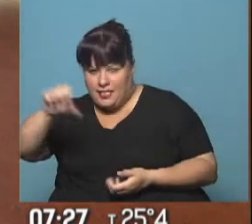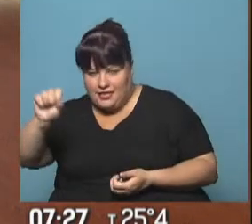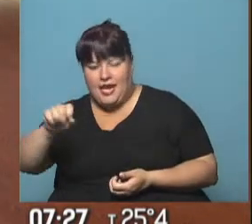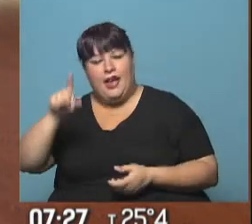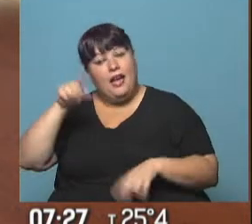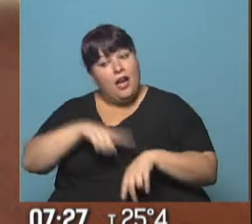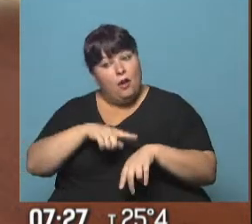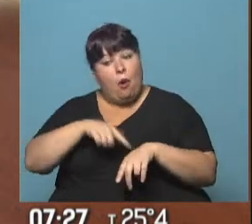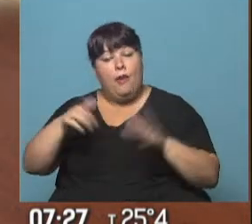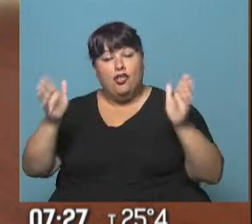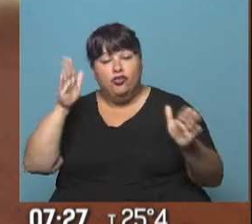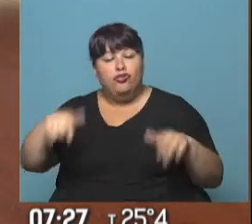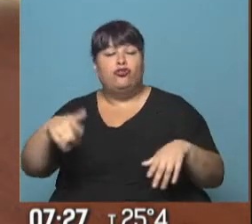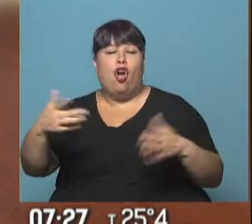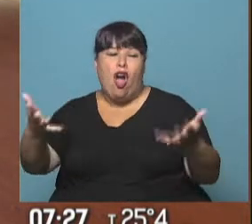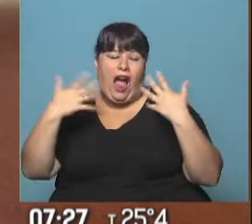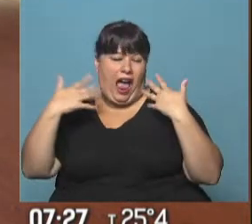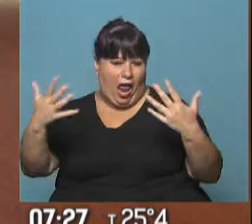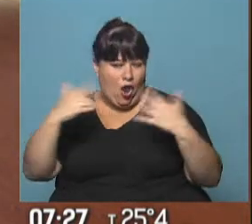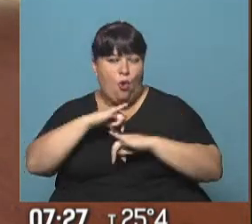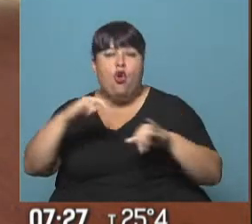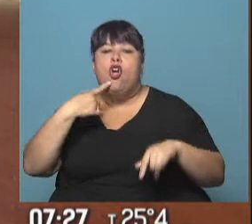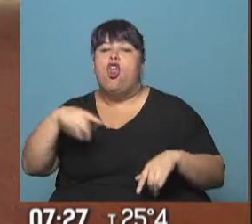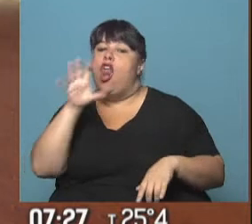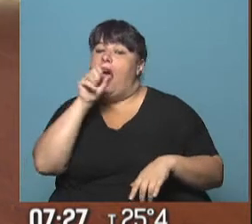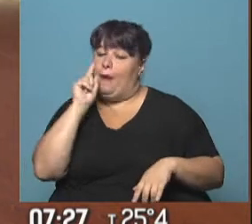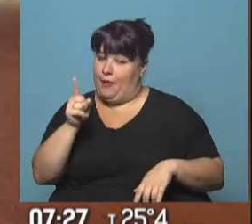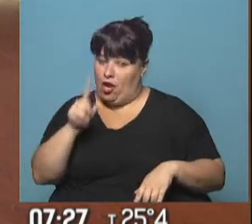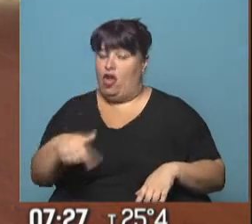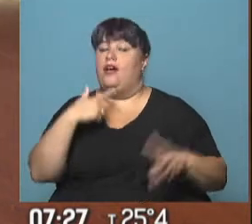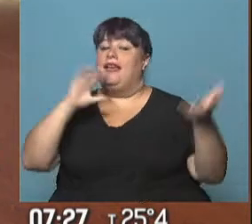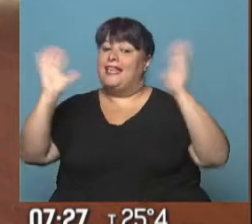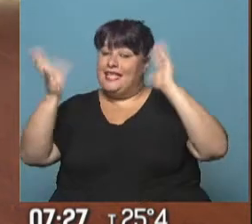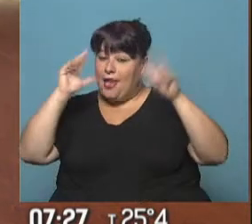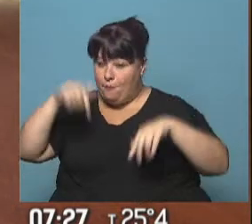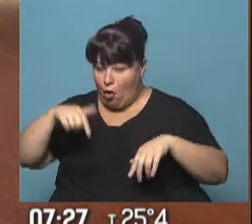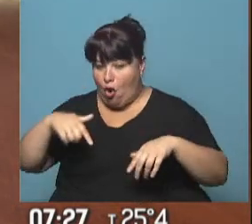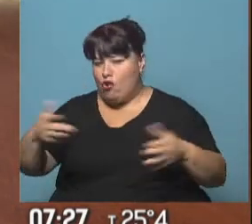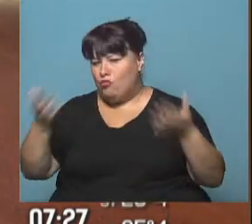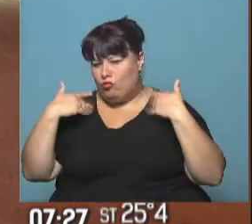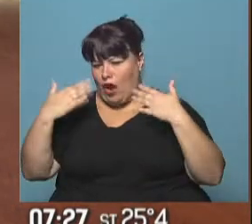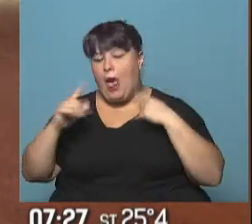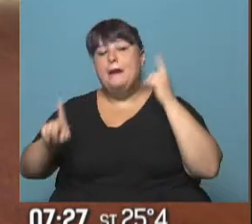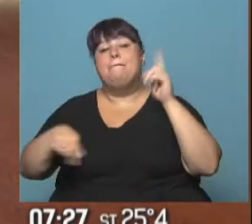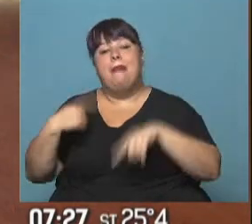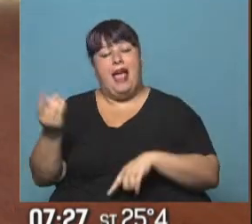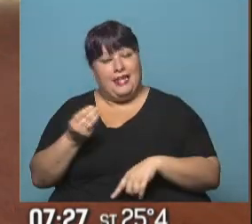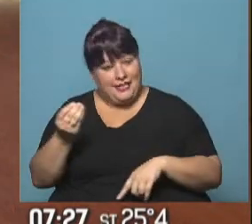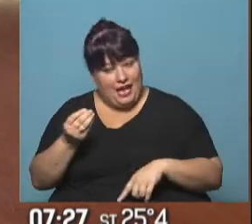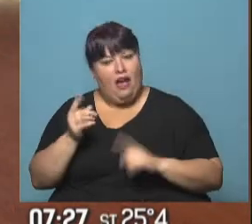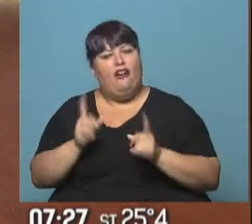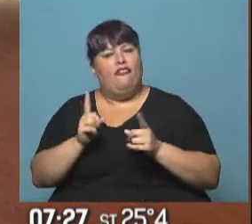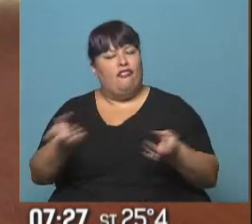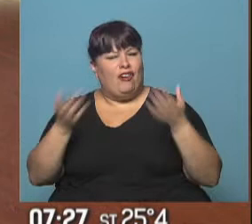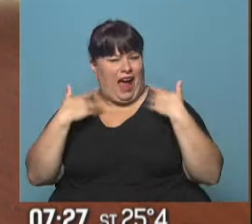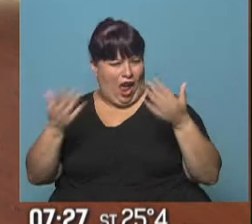Estamos dentro de una ola de calor, alerta naranja, así que las condiciones meteorológicas hoy serán de mucho calor. Mañana sábado seguirá el